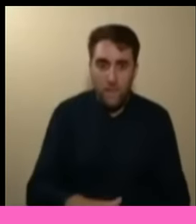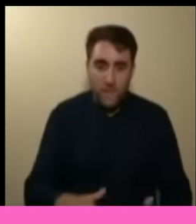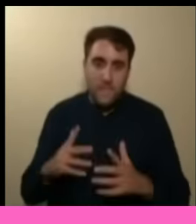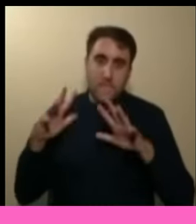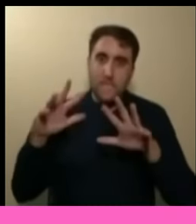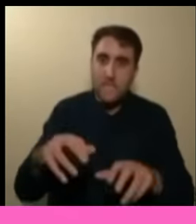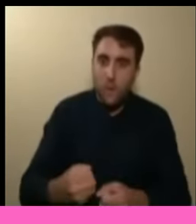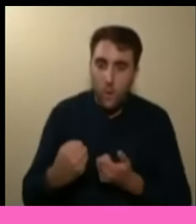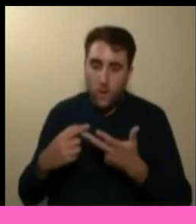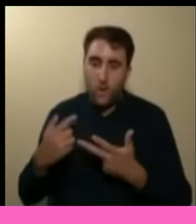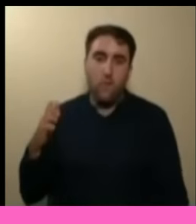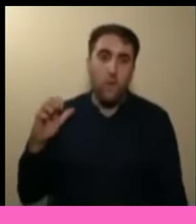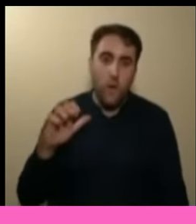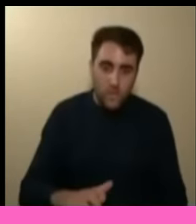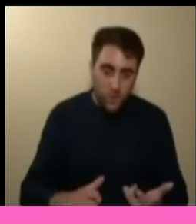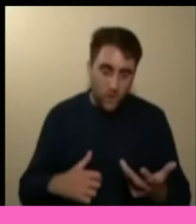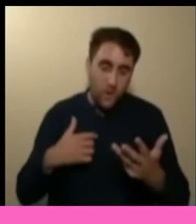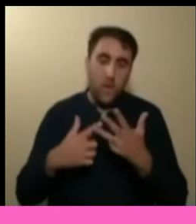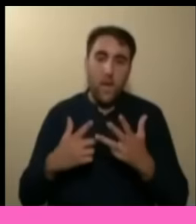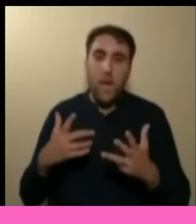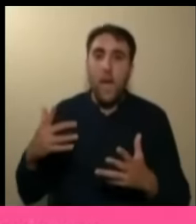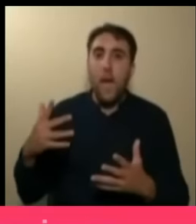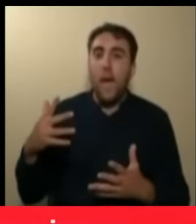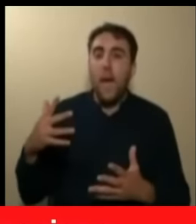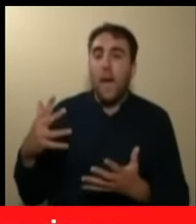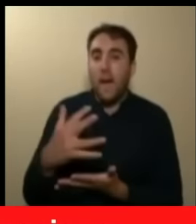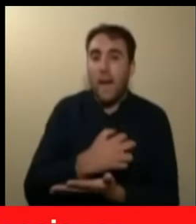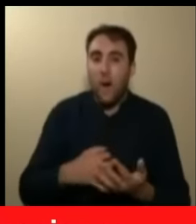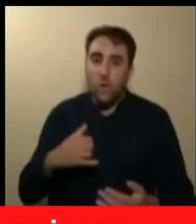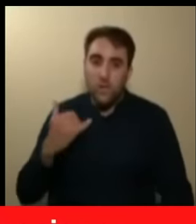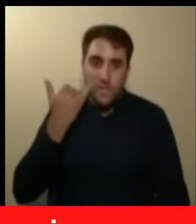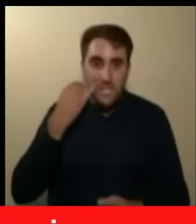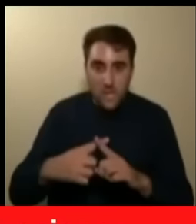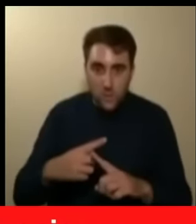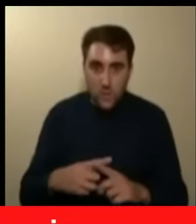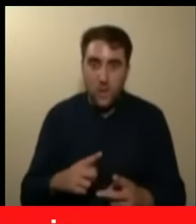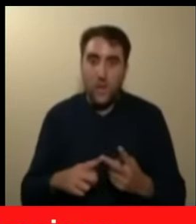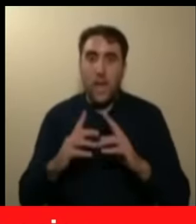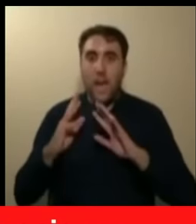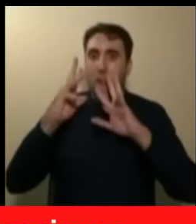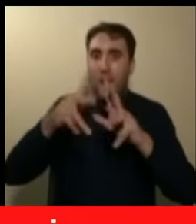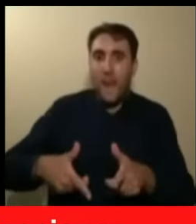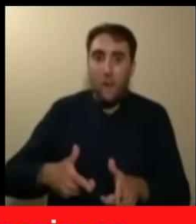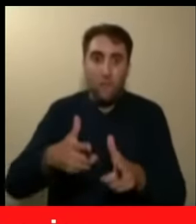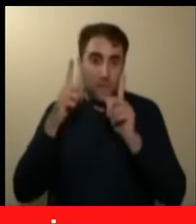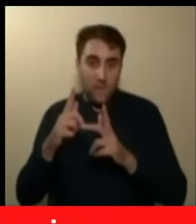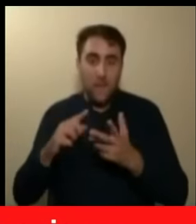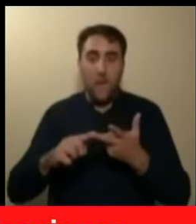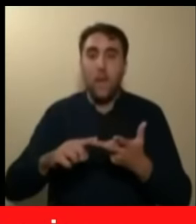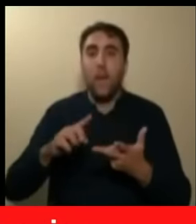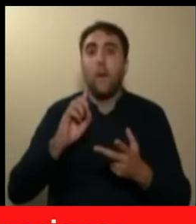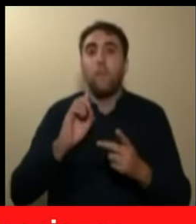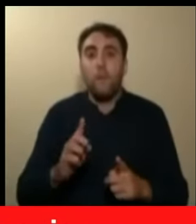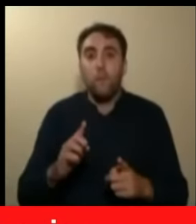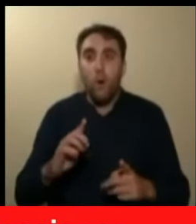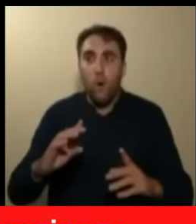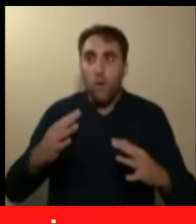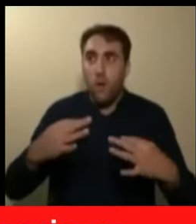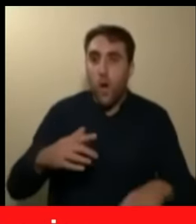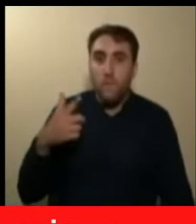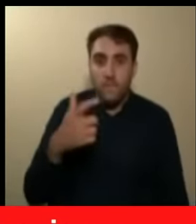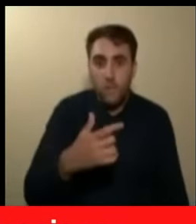secuestros, violaciones, acoso sexual, rapiña con violencia, delitos, homicidios especialmente